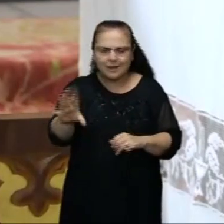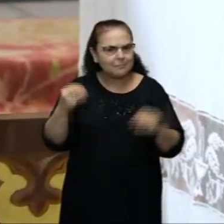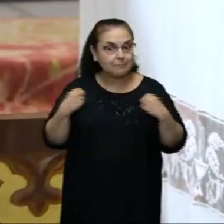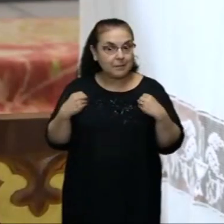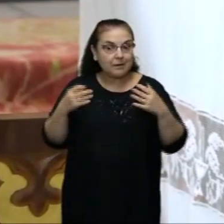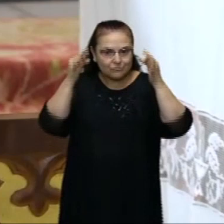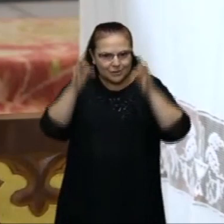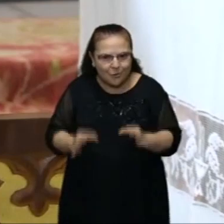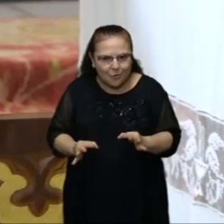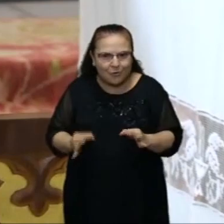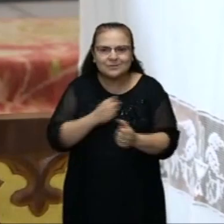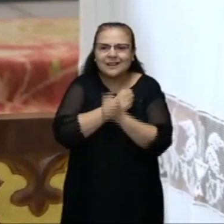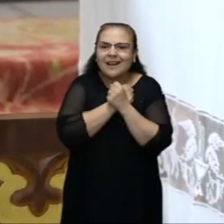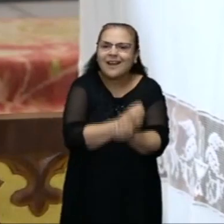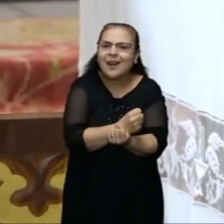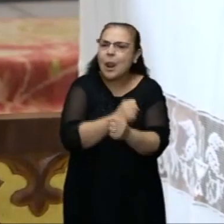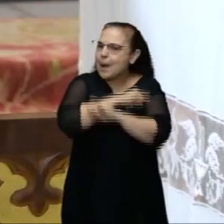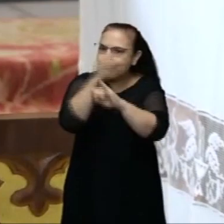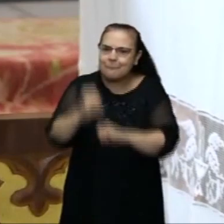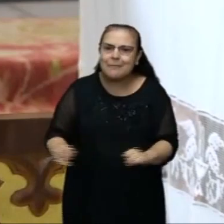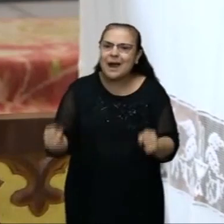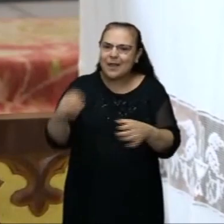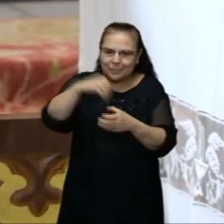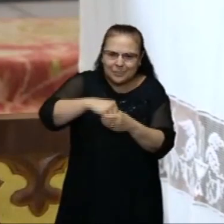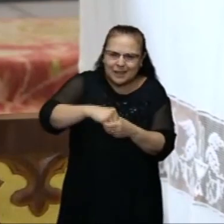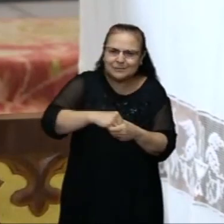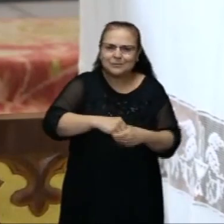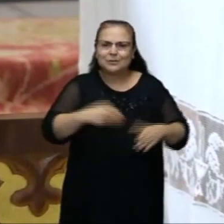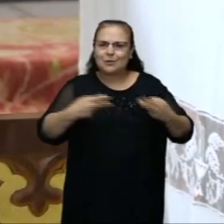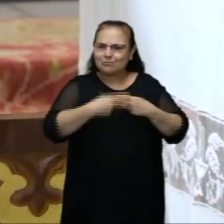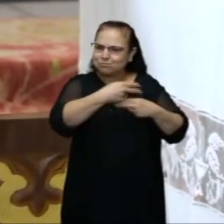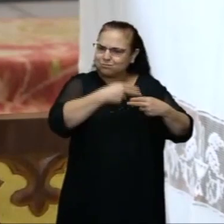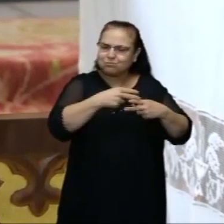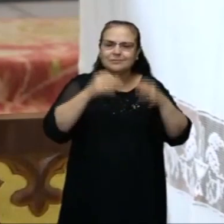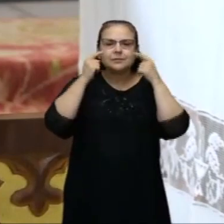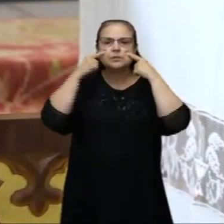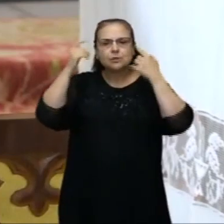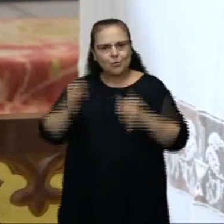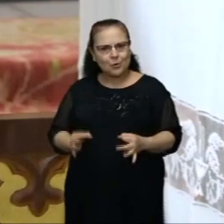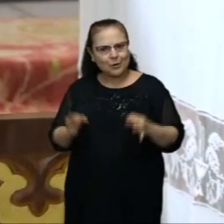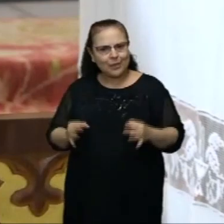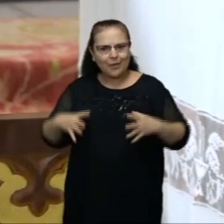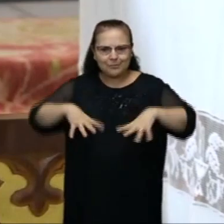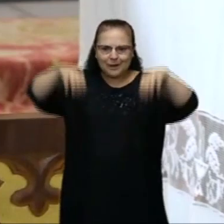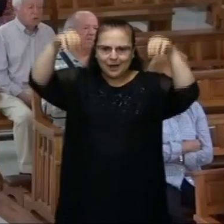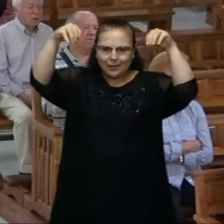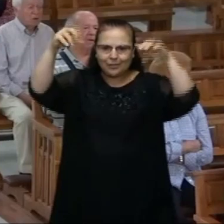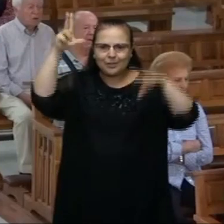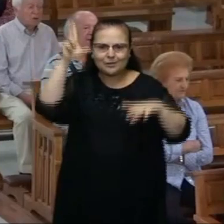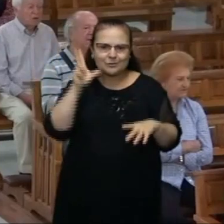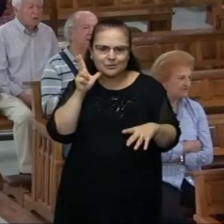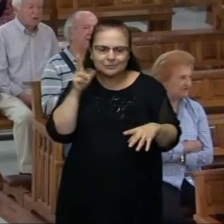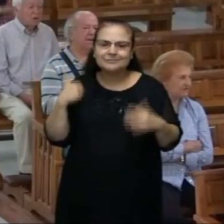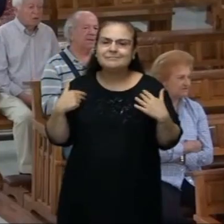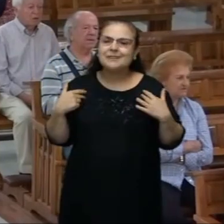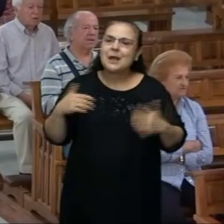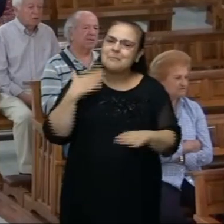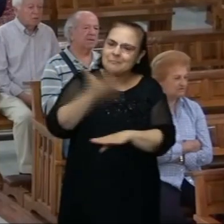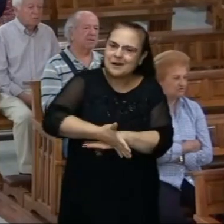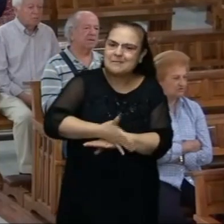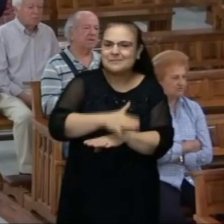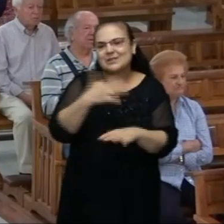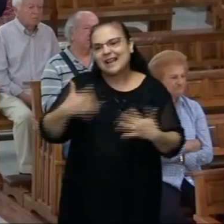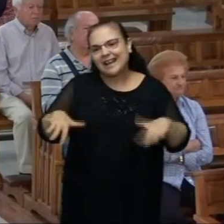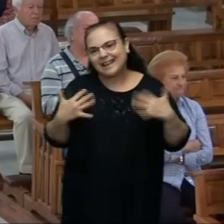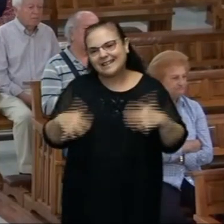seguros los que te aman. Haya paz dentro de tus muros, seguridad en tus palacios. Vamos alegres a la casa